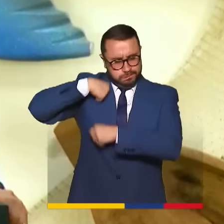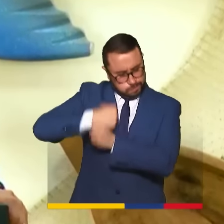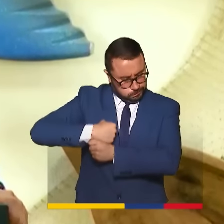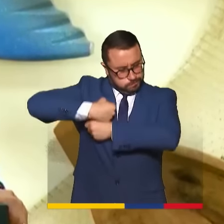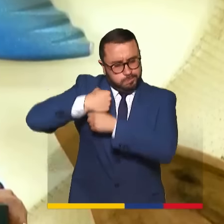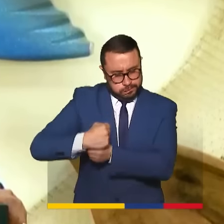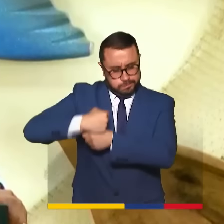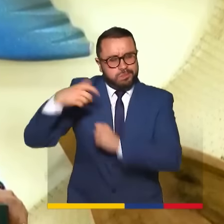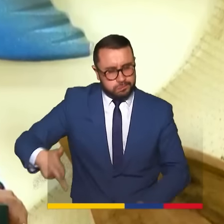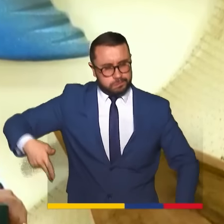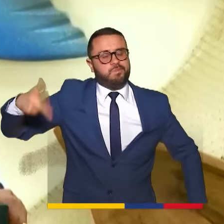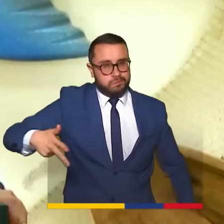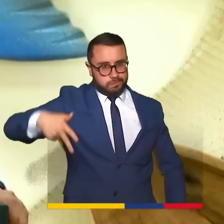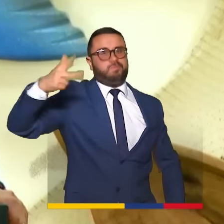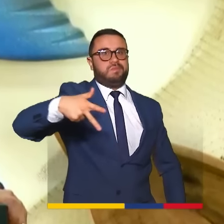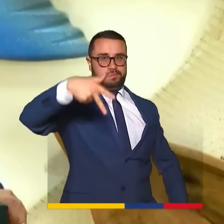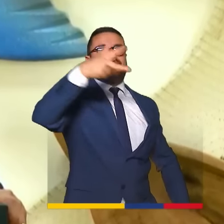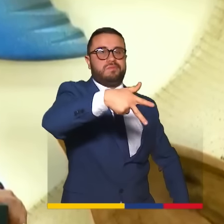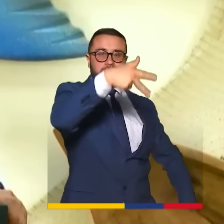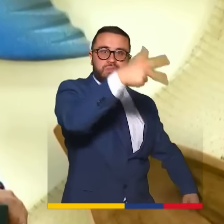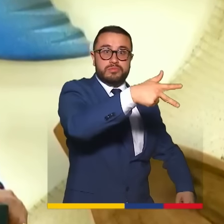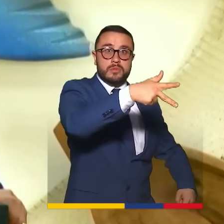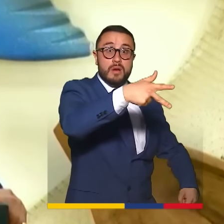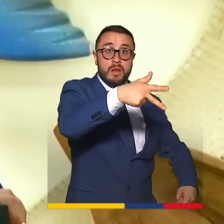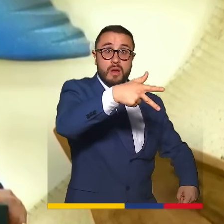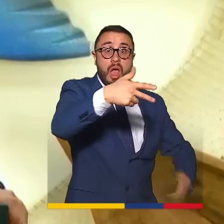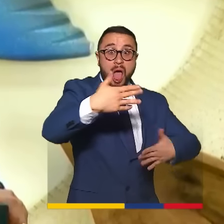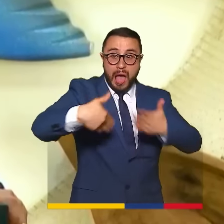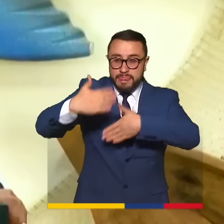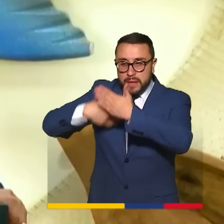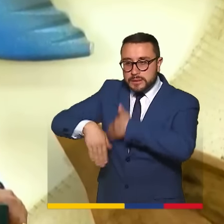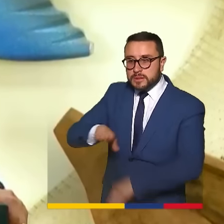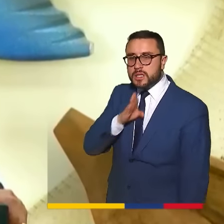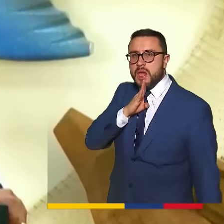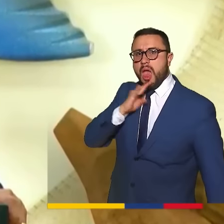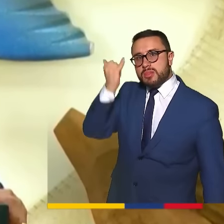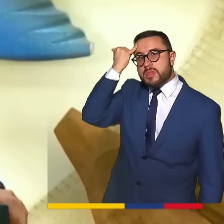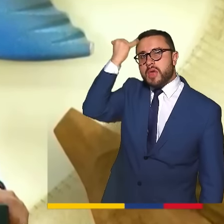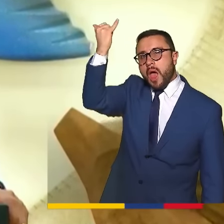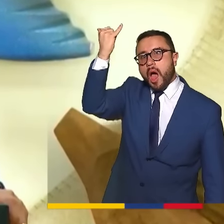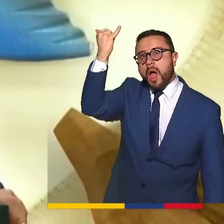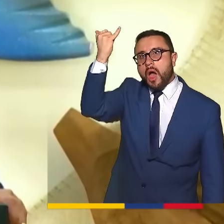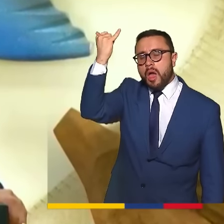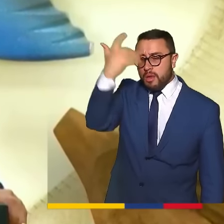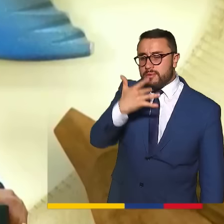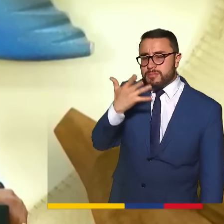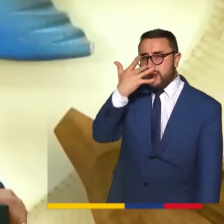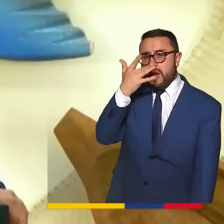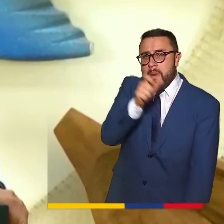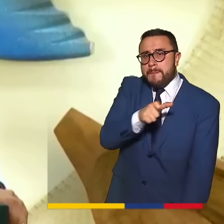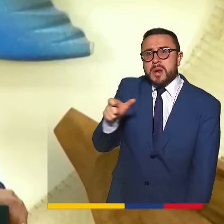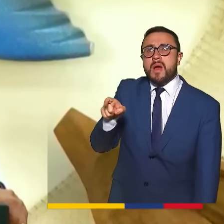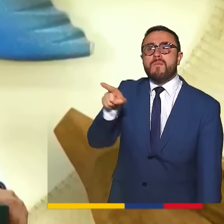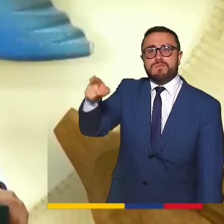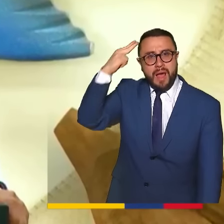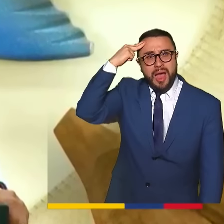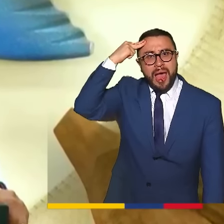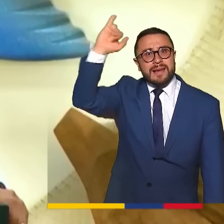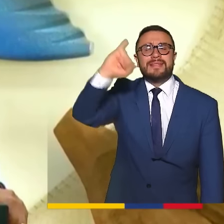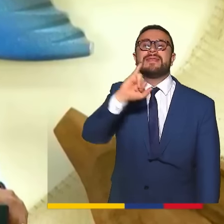surcaran los territorios de nuestra América, los negros, como Ben Cosby Ojo, en Haití,